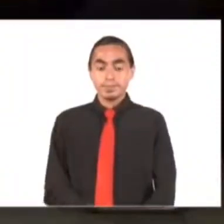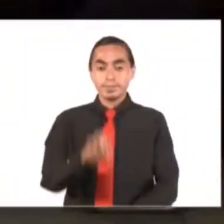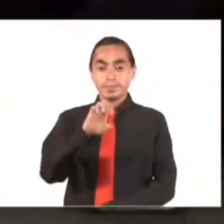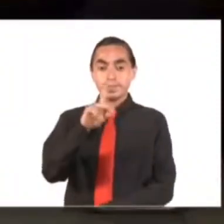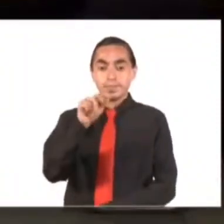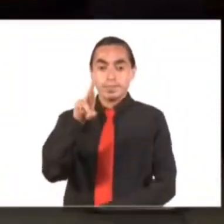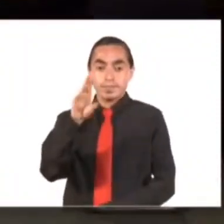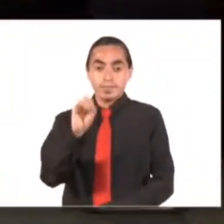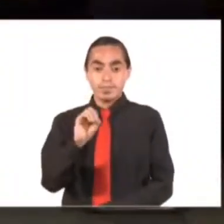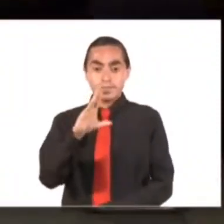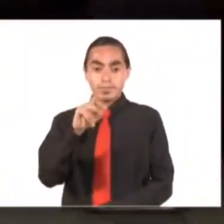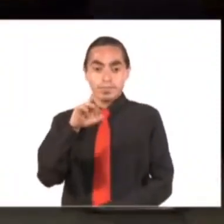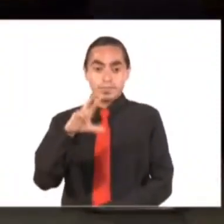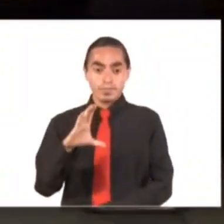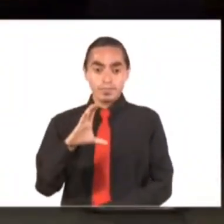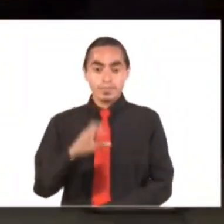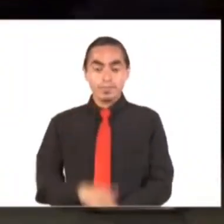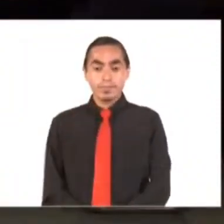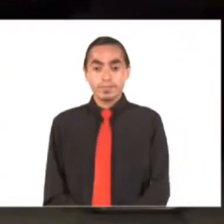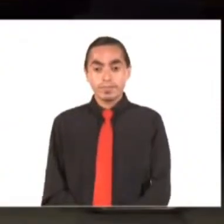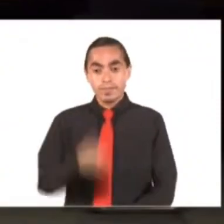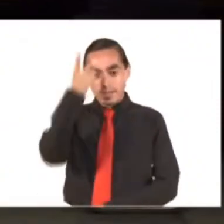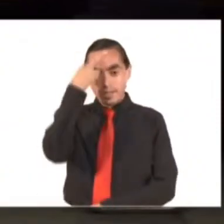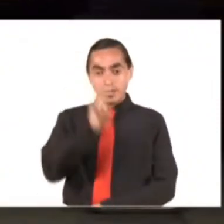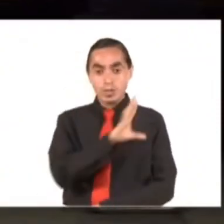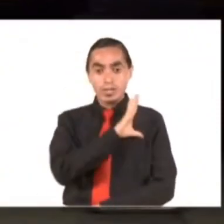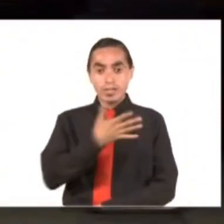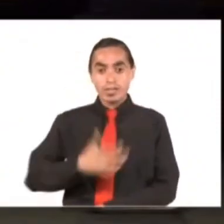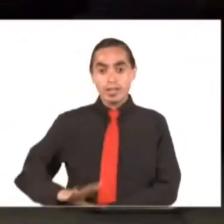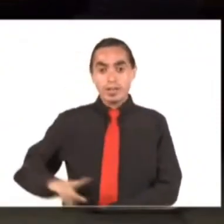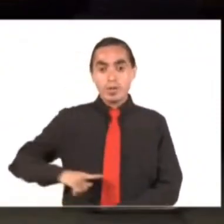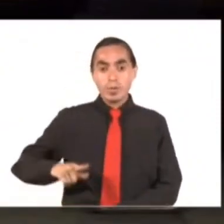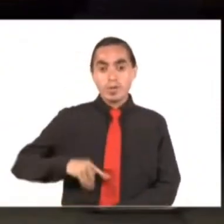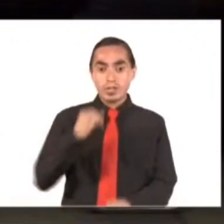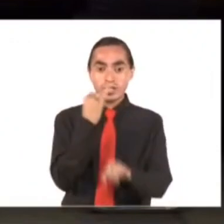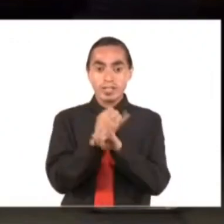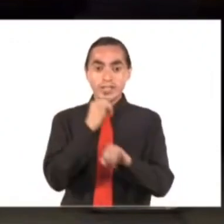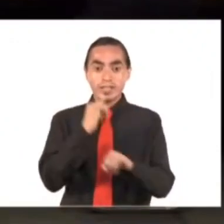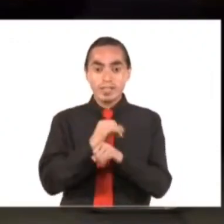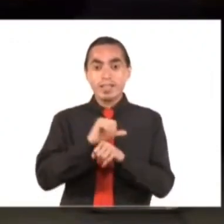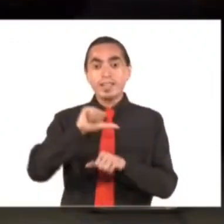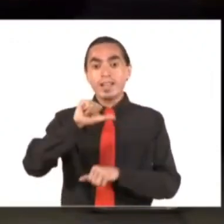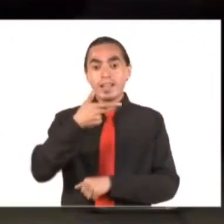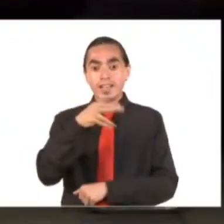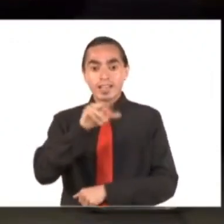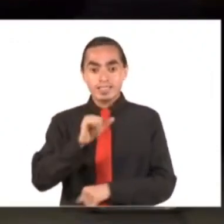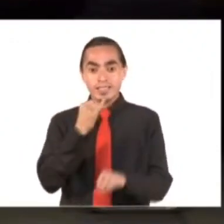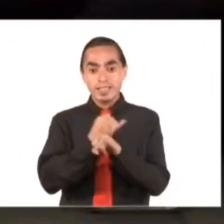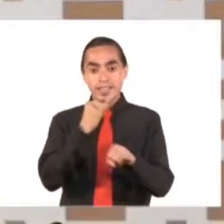Eduardo Clark García Dobarganés, director general del Gobierno Digital de la Agencia Digital de Innovación Pública.